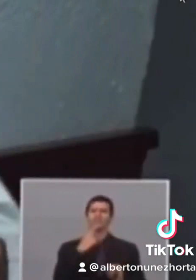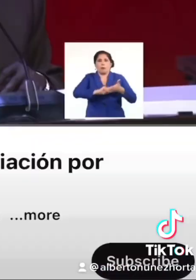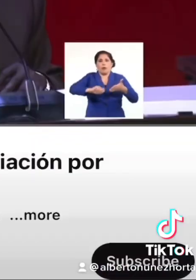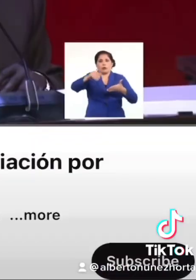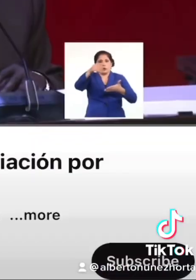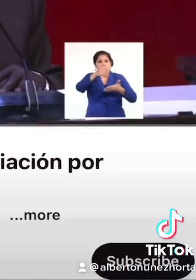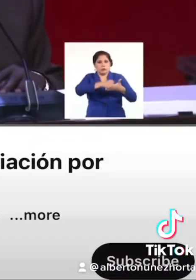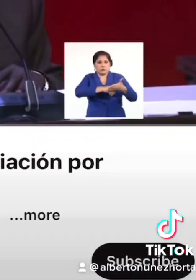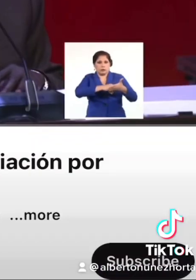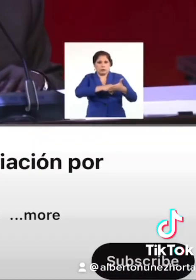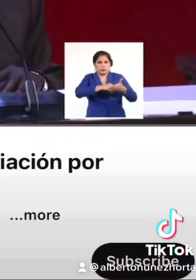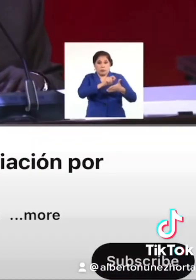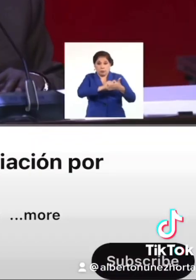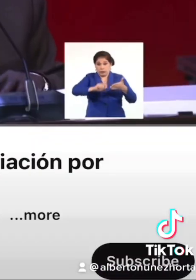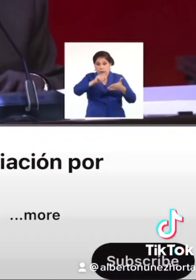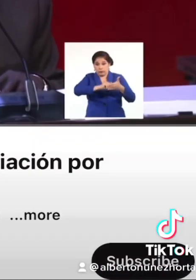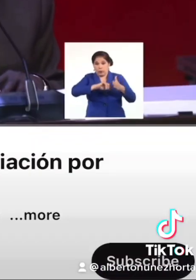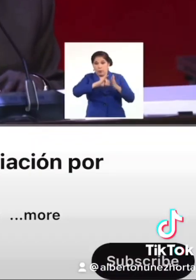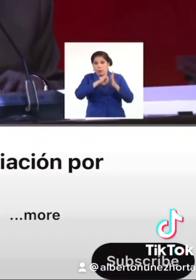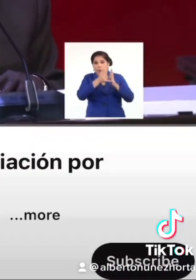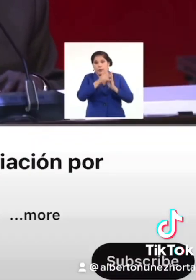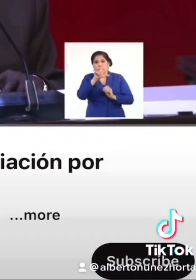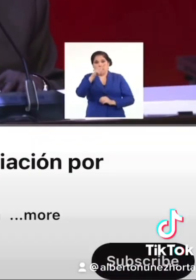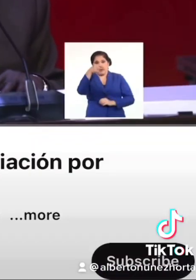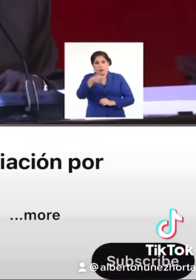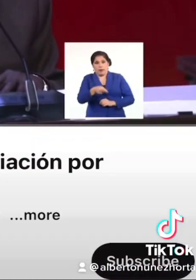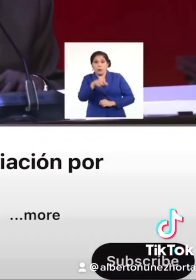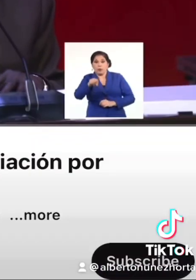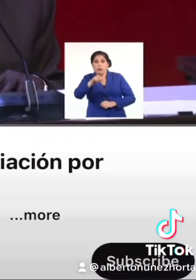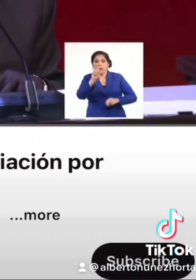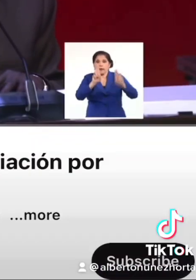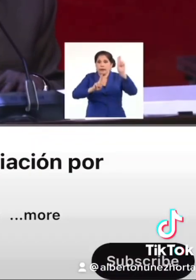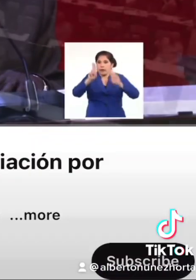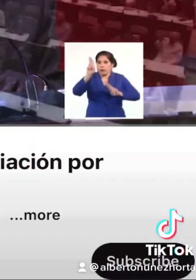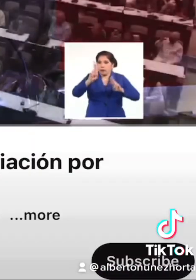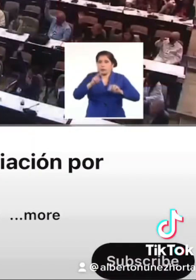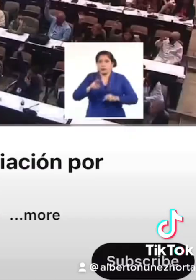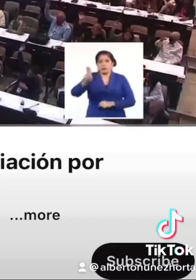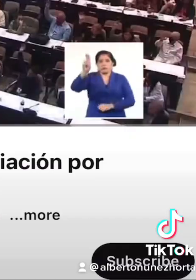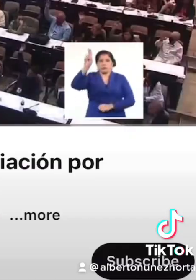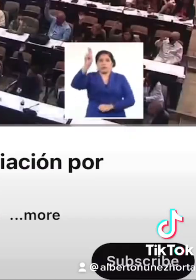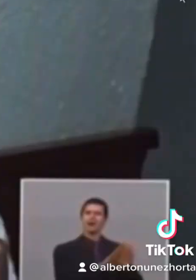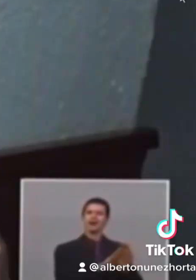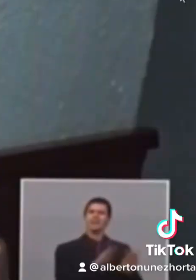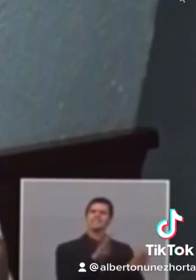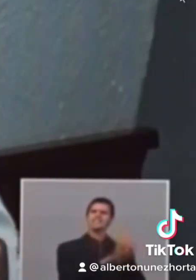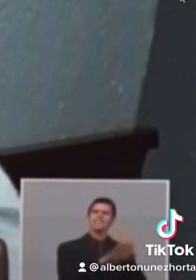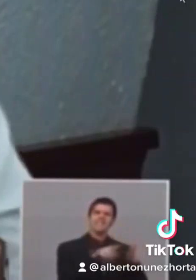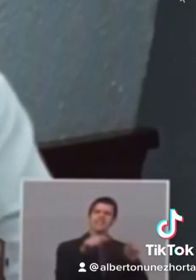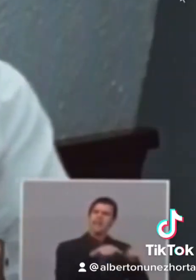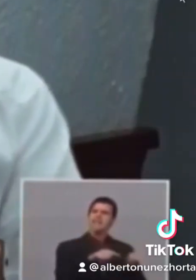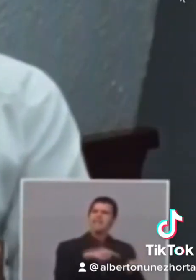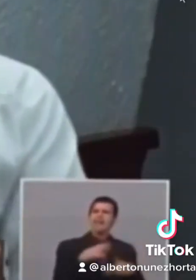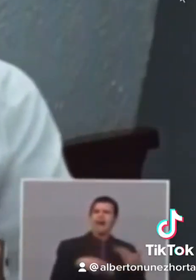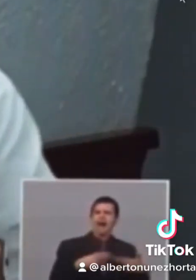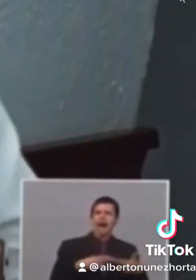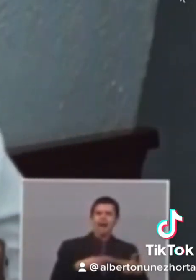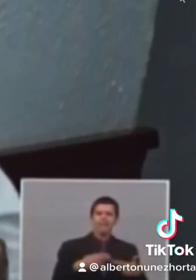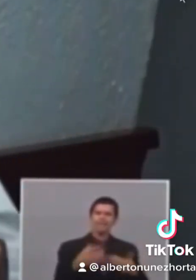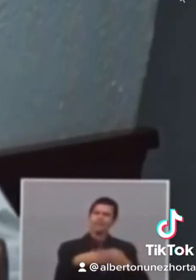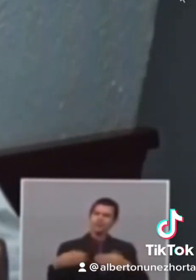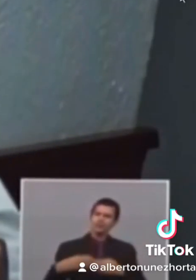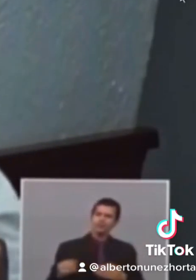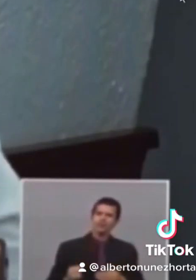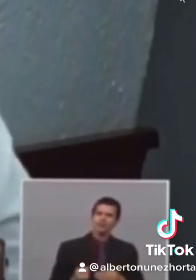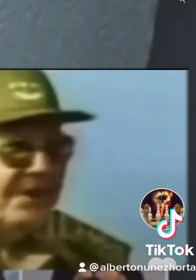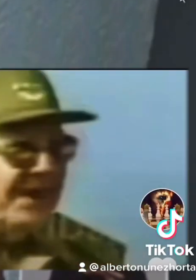Divisa. El proyecto de ley. Los que estén de acuerdo, que le muestren levantando la mano. Y no es así. Nosotros vamos a